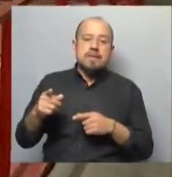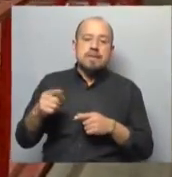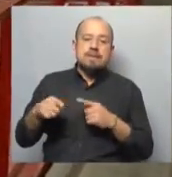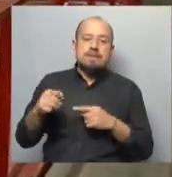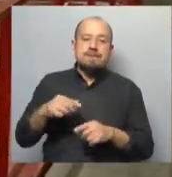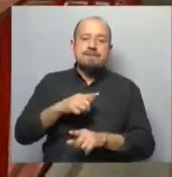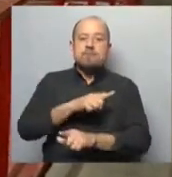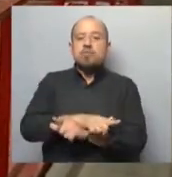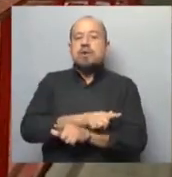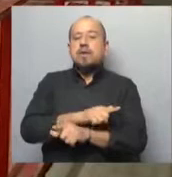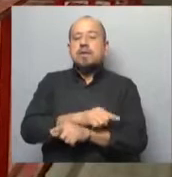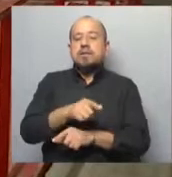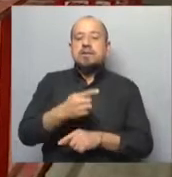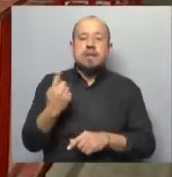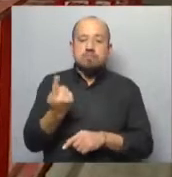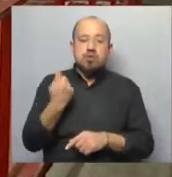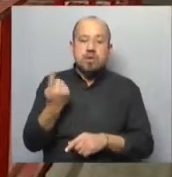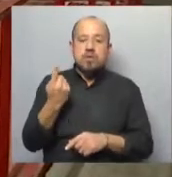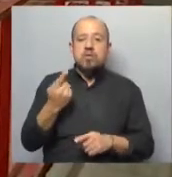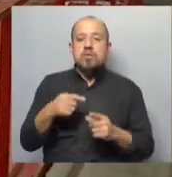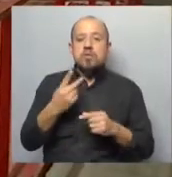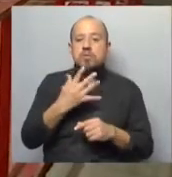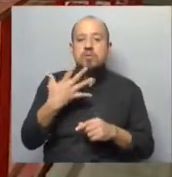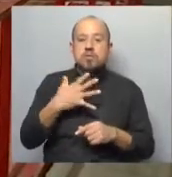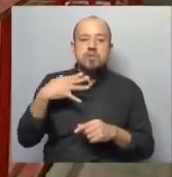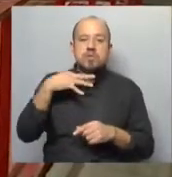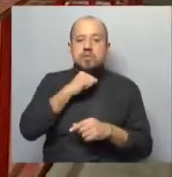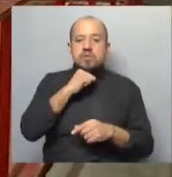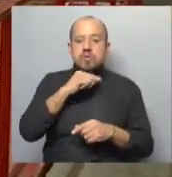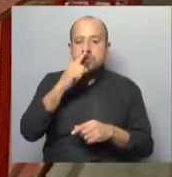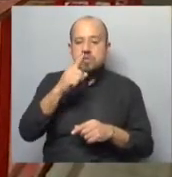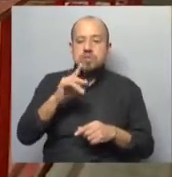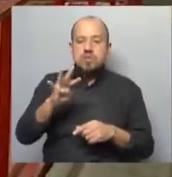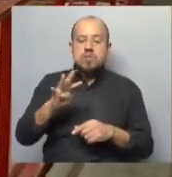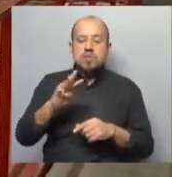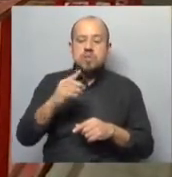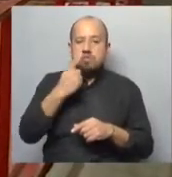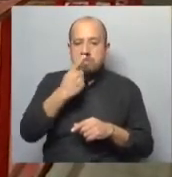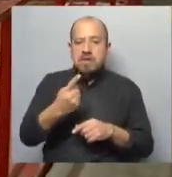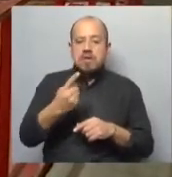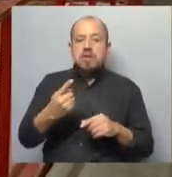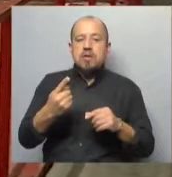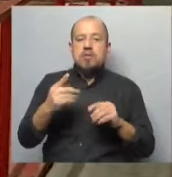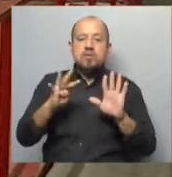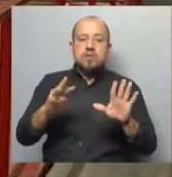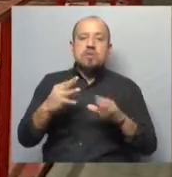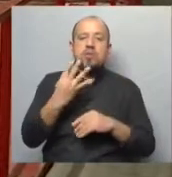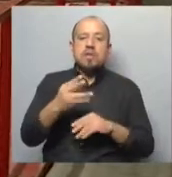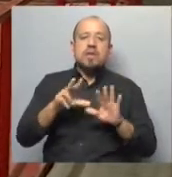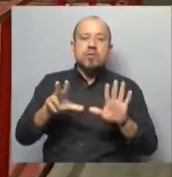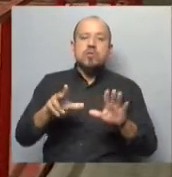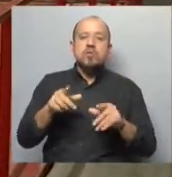Punta Carretas y un 25 de agosto de 1948 se